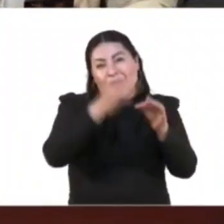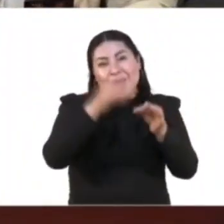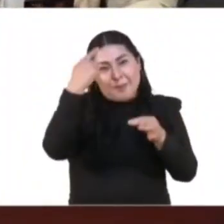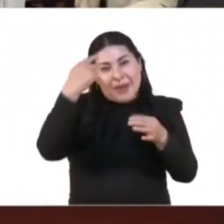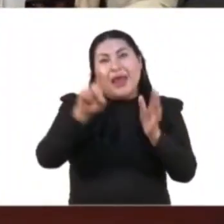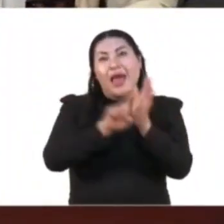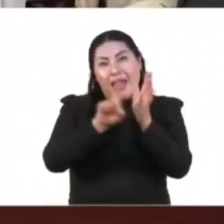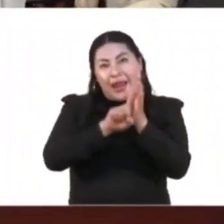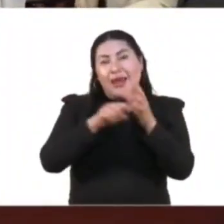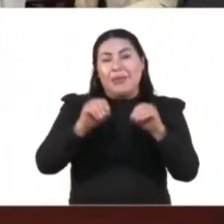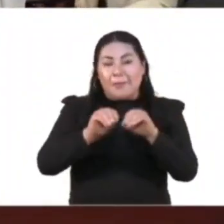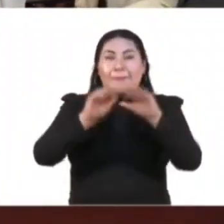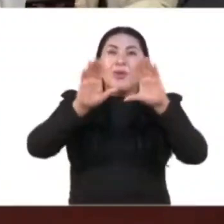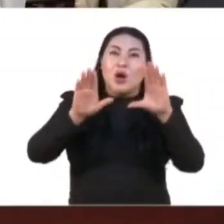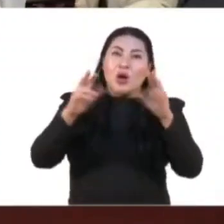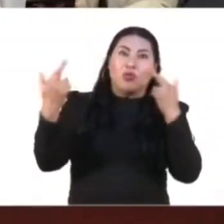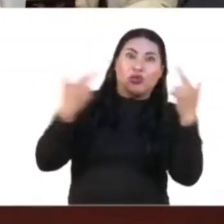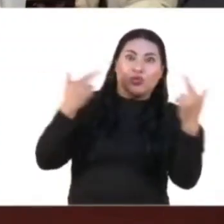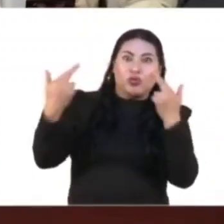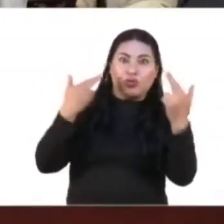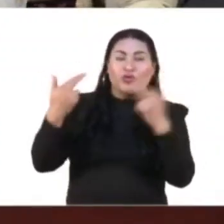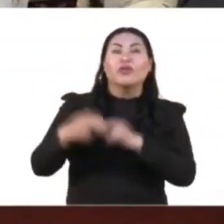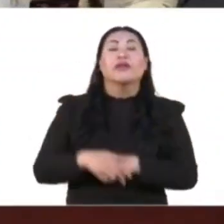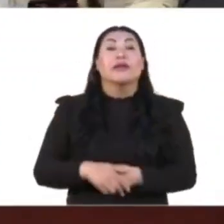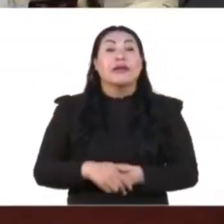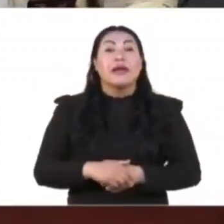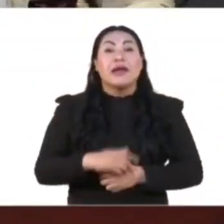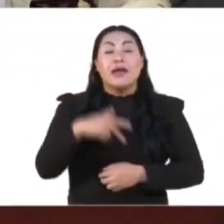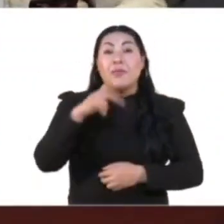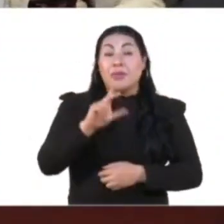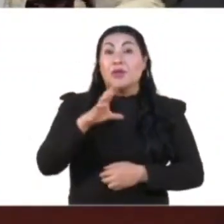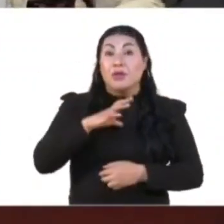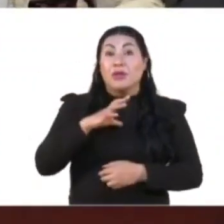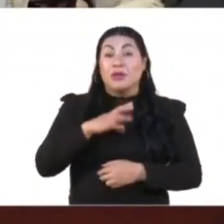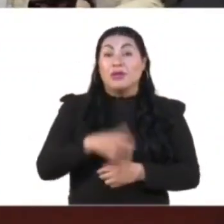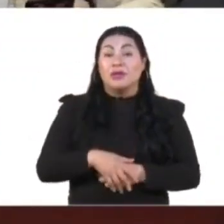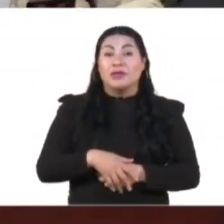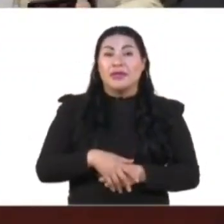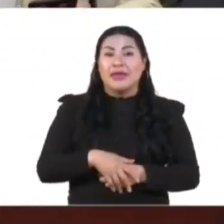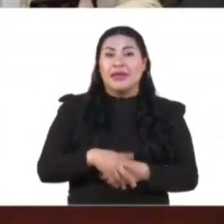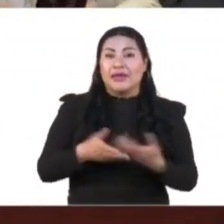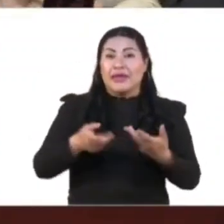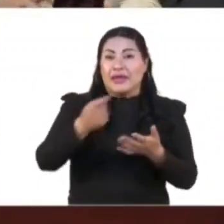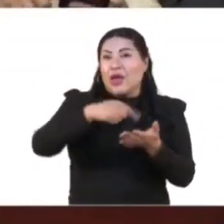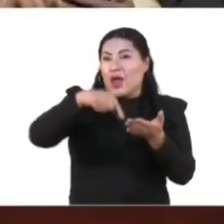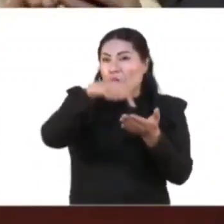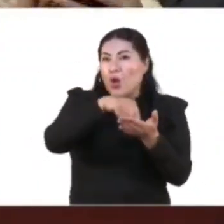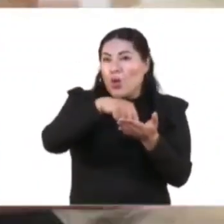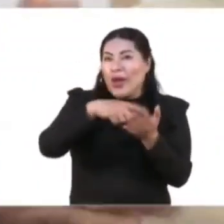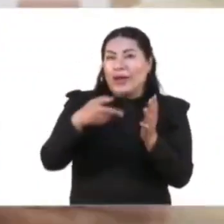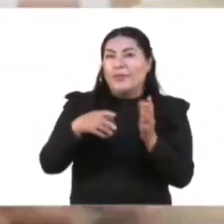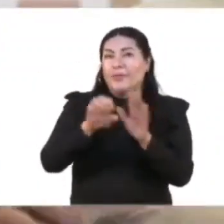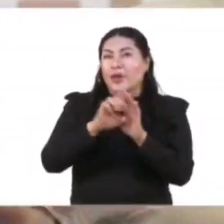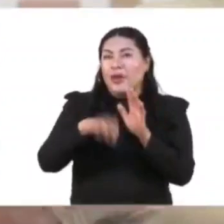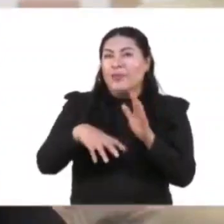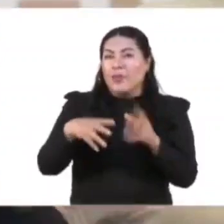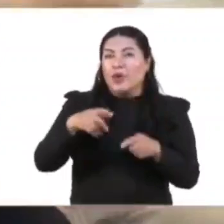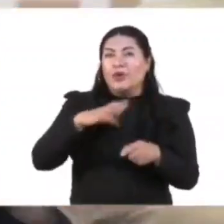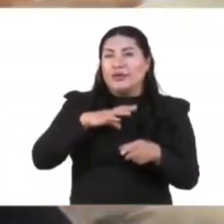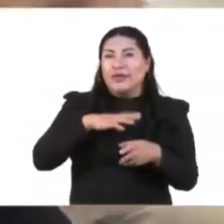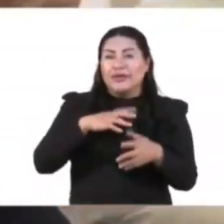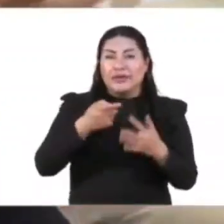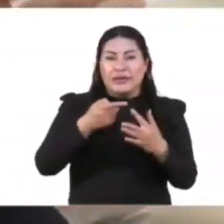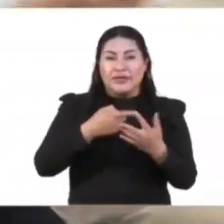como referencia, yo recibo lo que son las aceleraciones en sitio, que son lo que